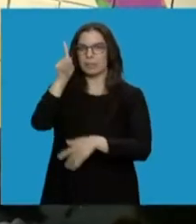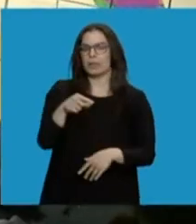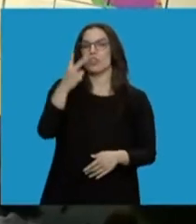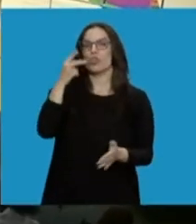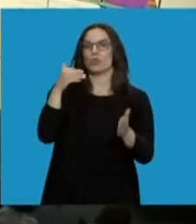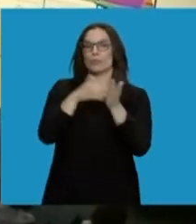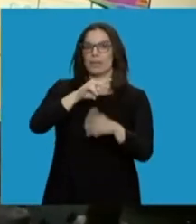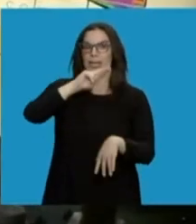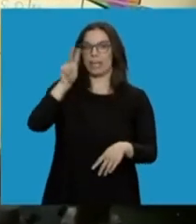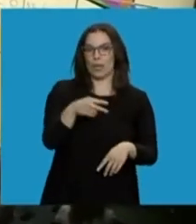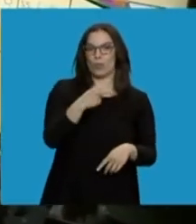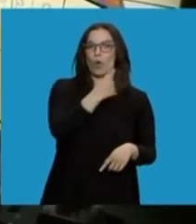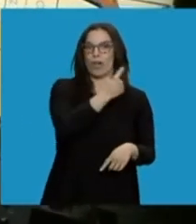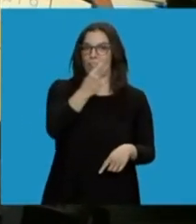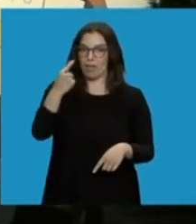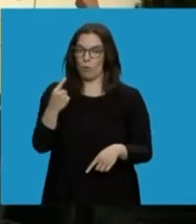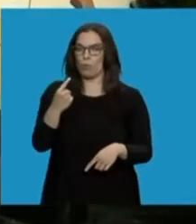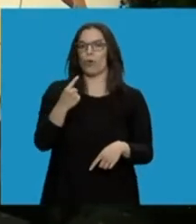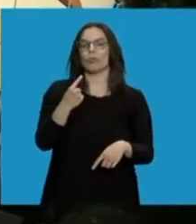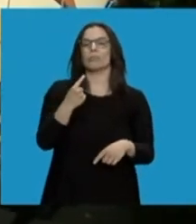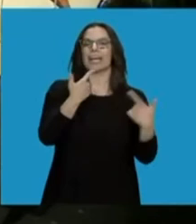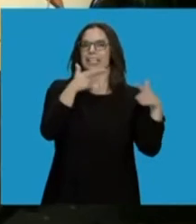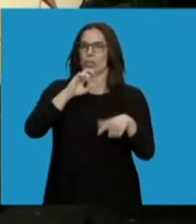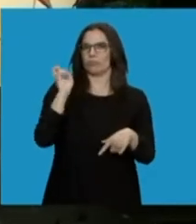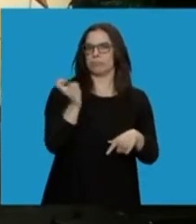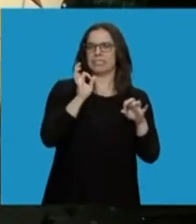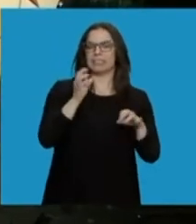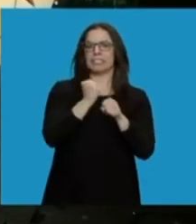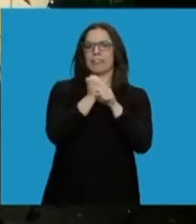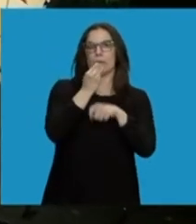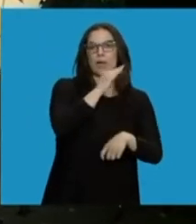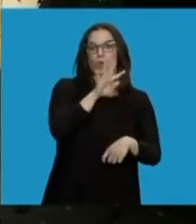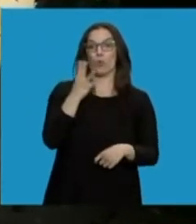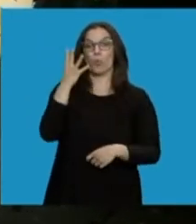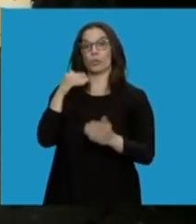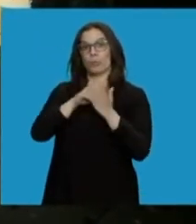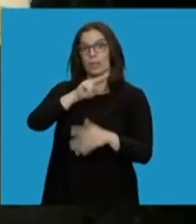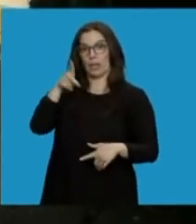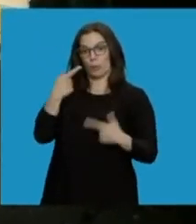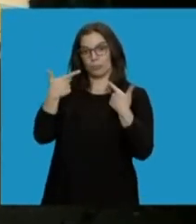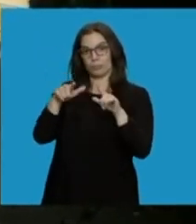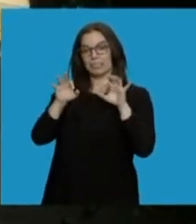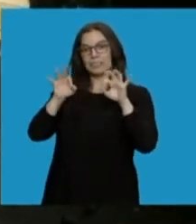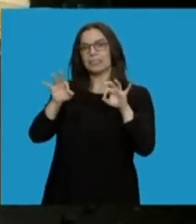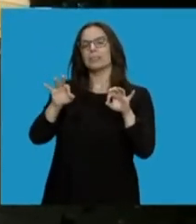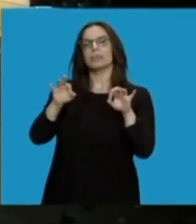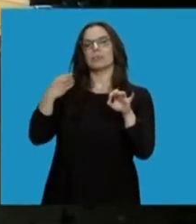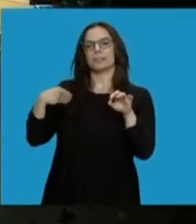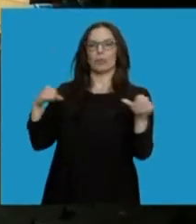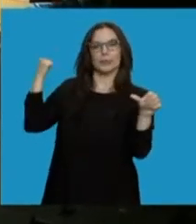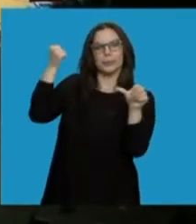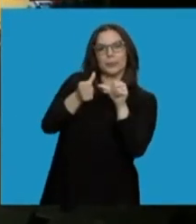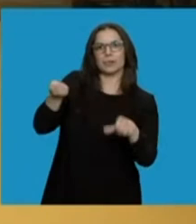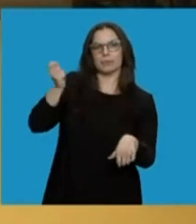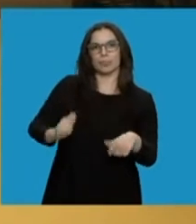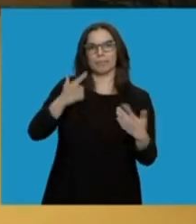para cada modalidad de la categoría al mejor trabajo profesional y 4.000 euros para la categoría a la trayectoria